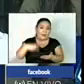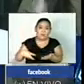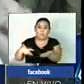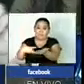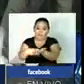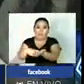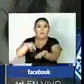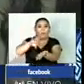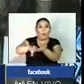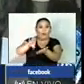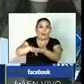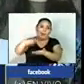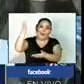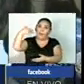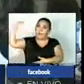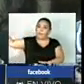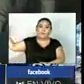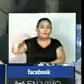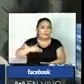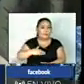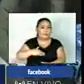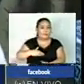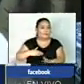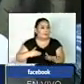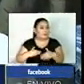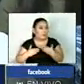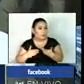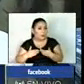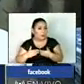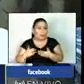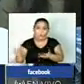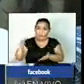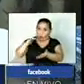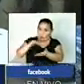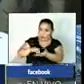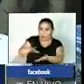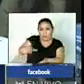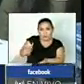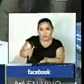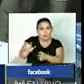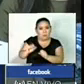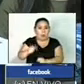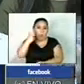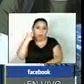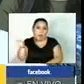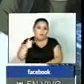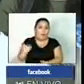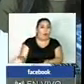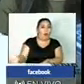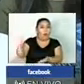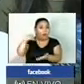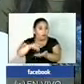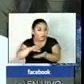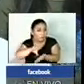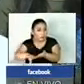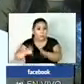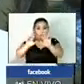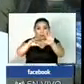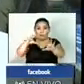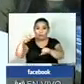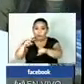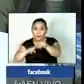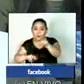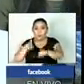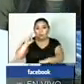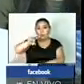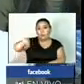tiquete para regresar a nuestro país y que se lo validen. O sea, que no nos vengan que tienen que pagar 800 dólares más o